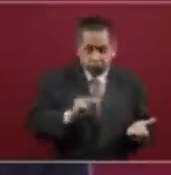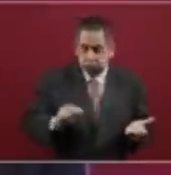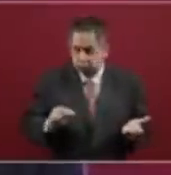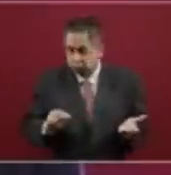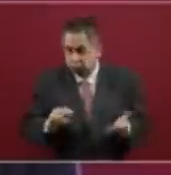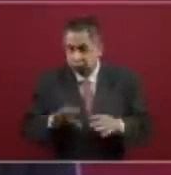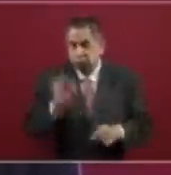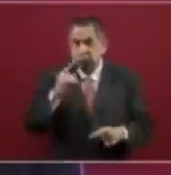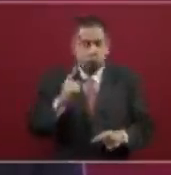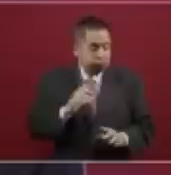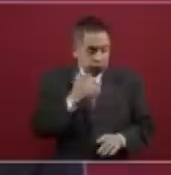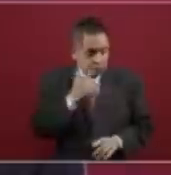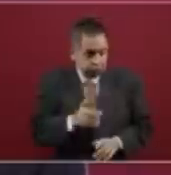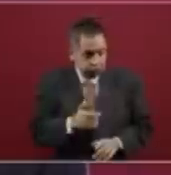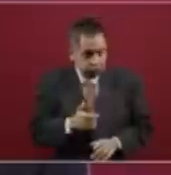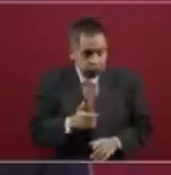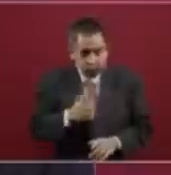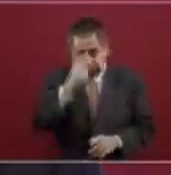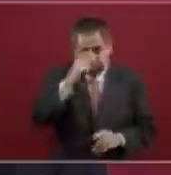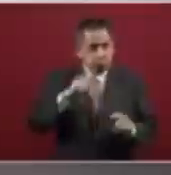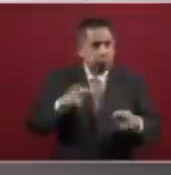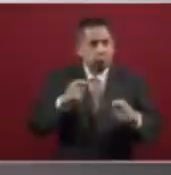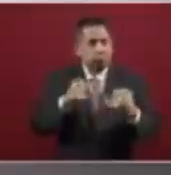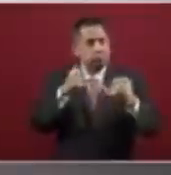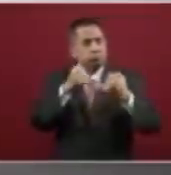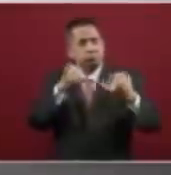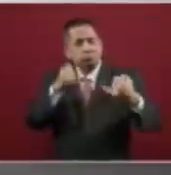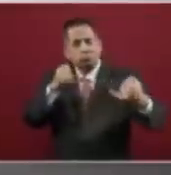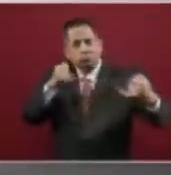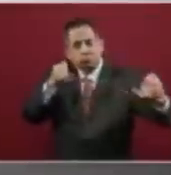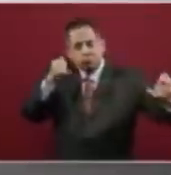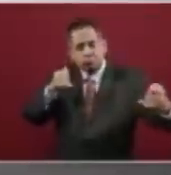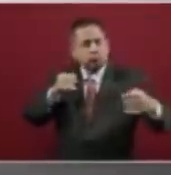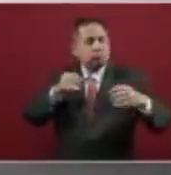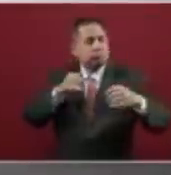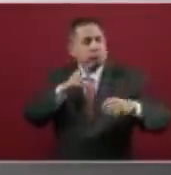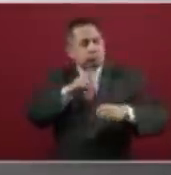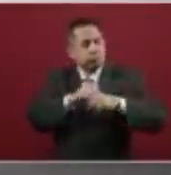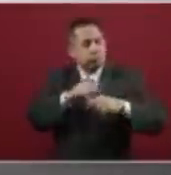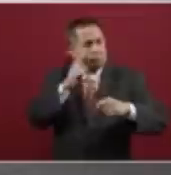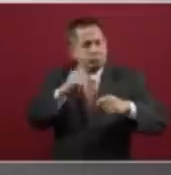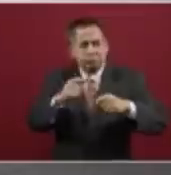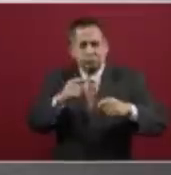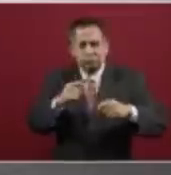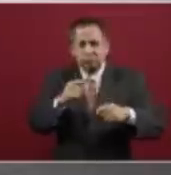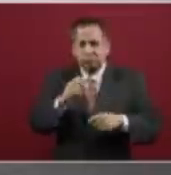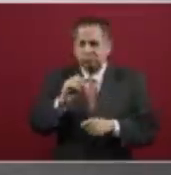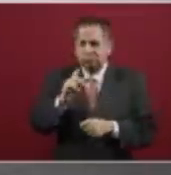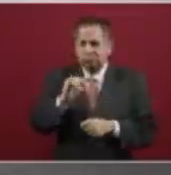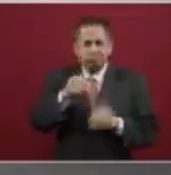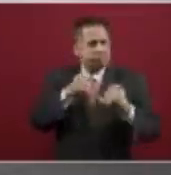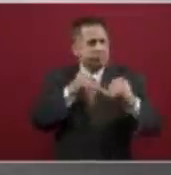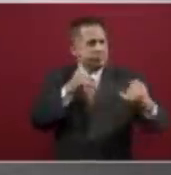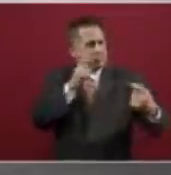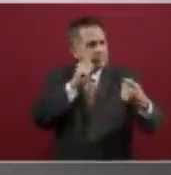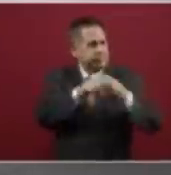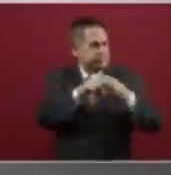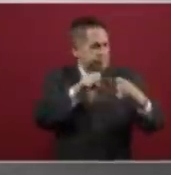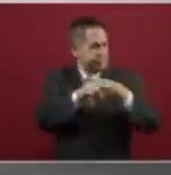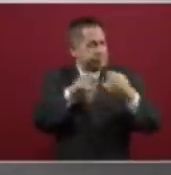los cables, las líneas de fibra óptica de la Comisión Federal de